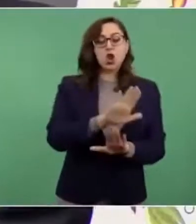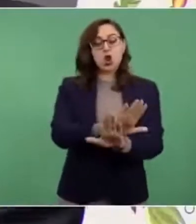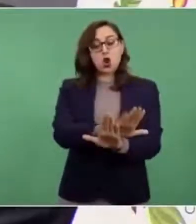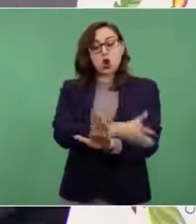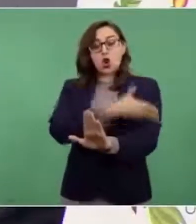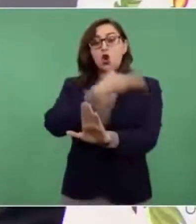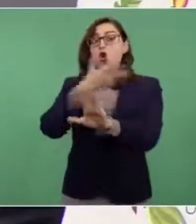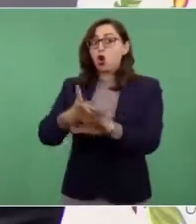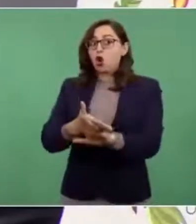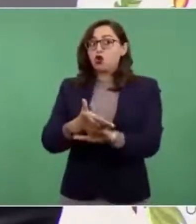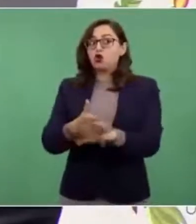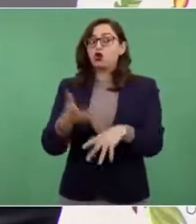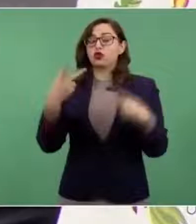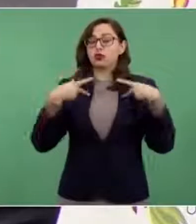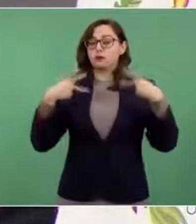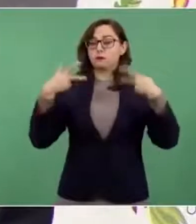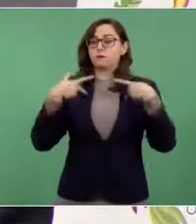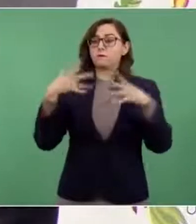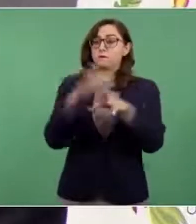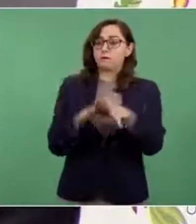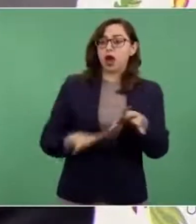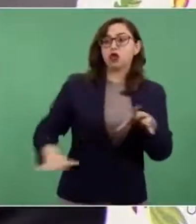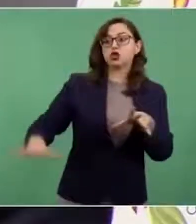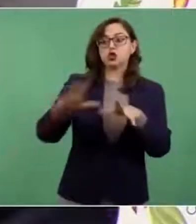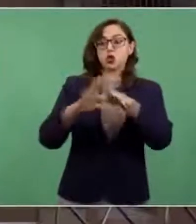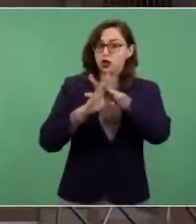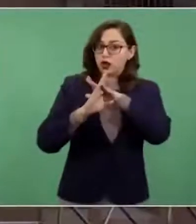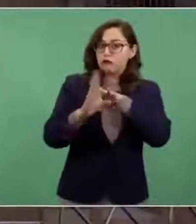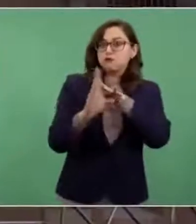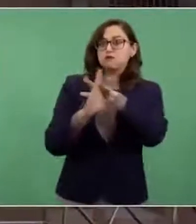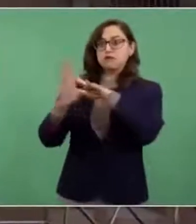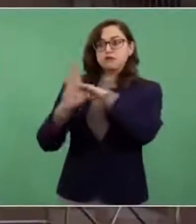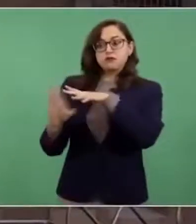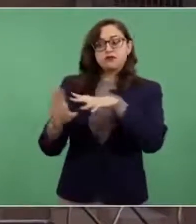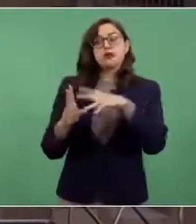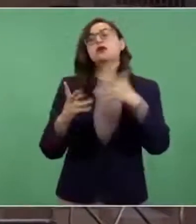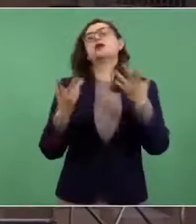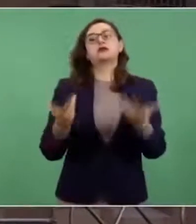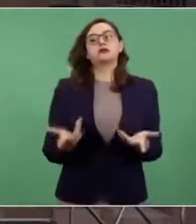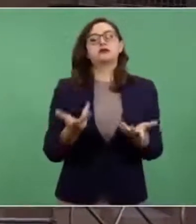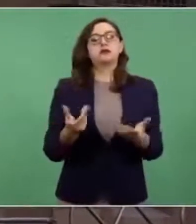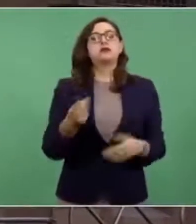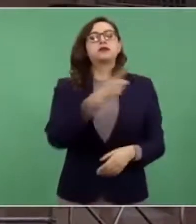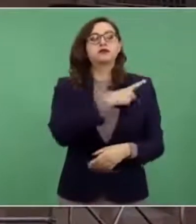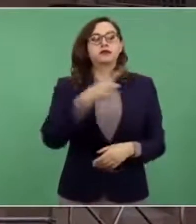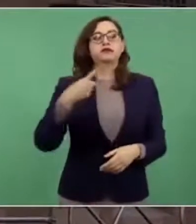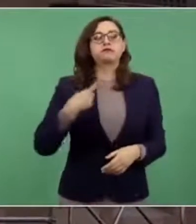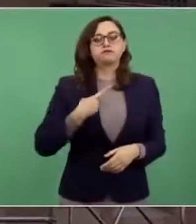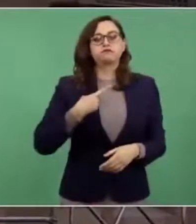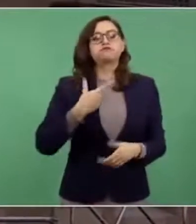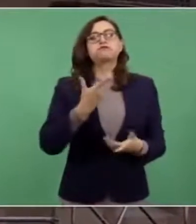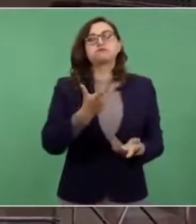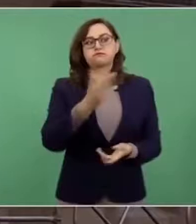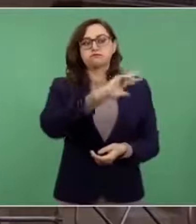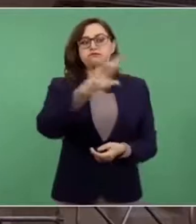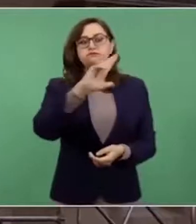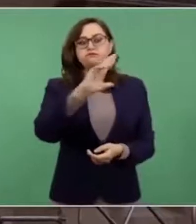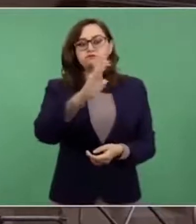y reconocer la gratitud de quienes voten por esa iniciativa.